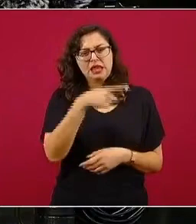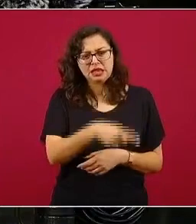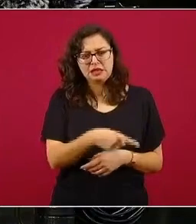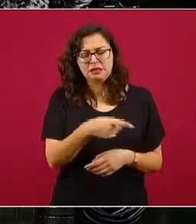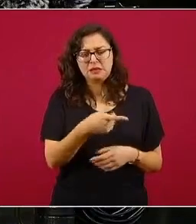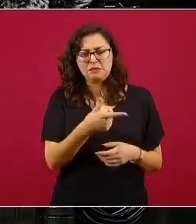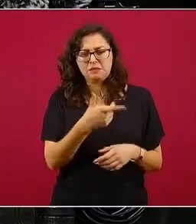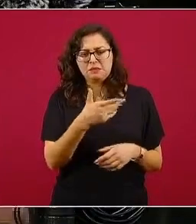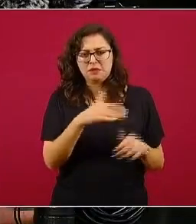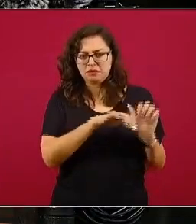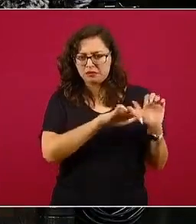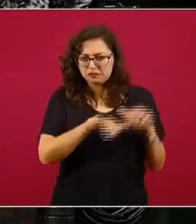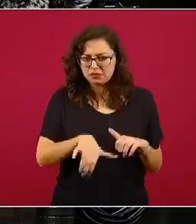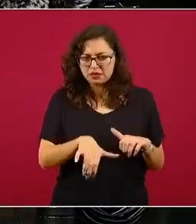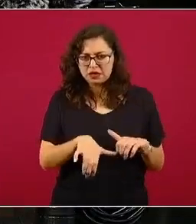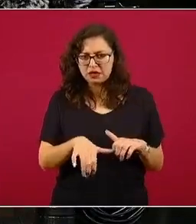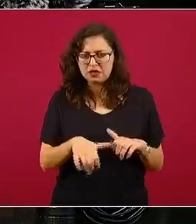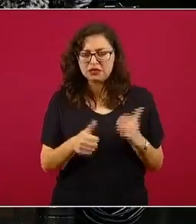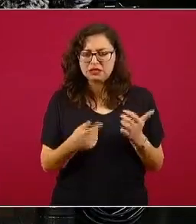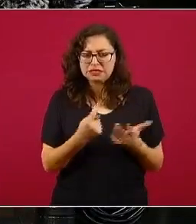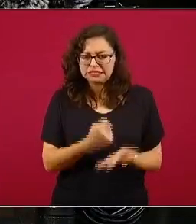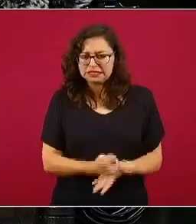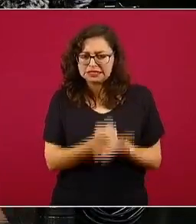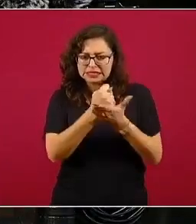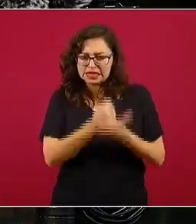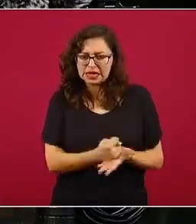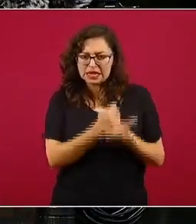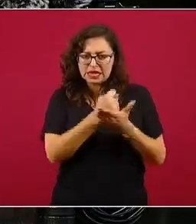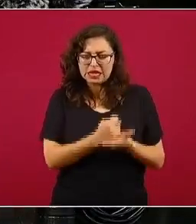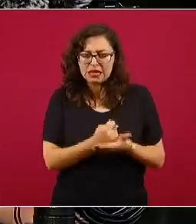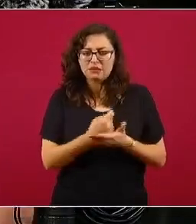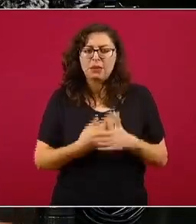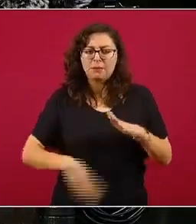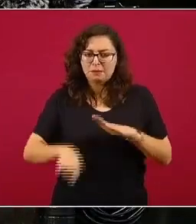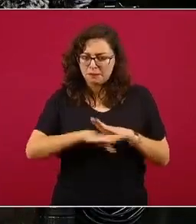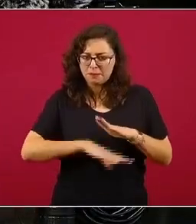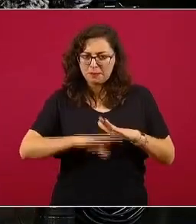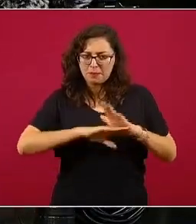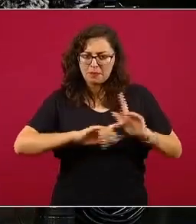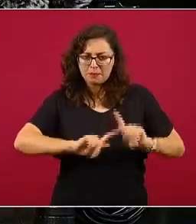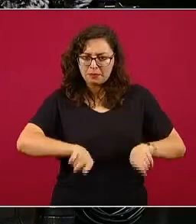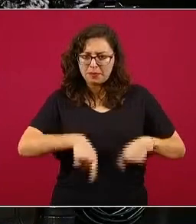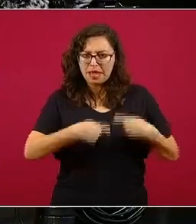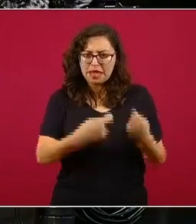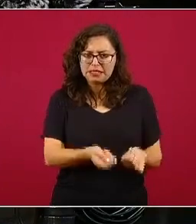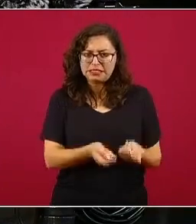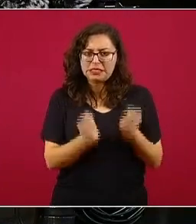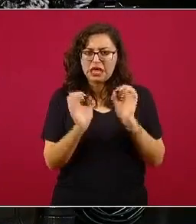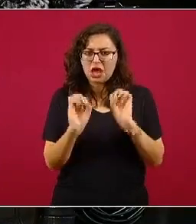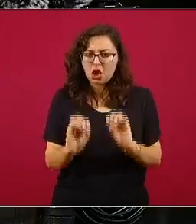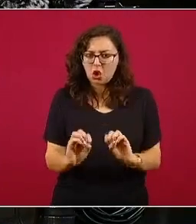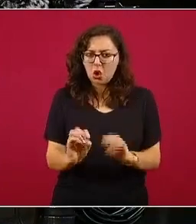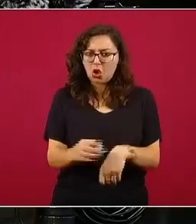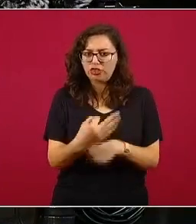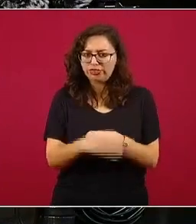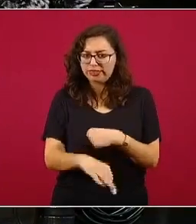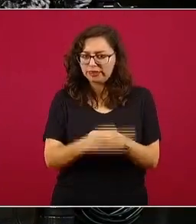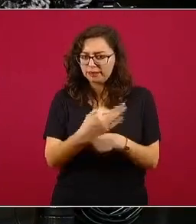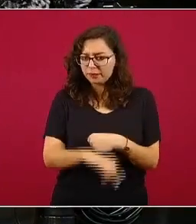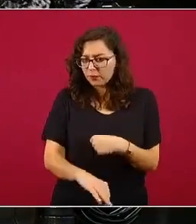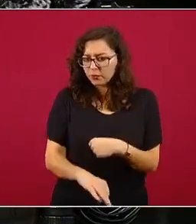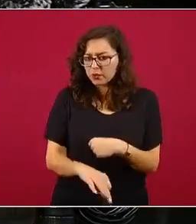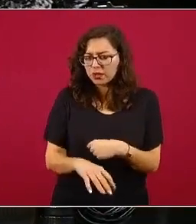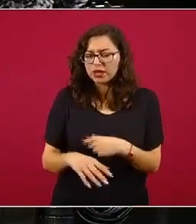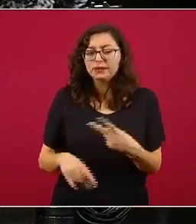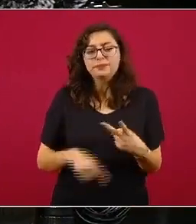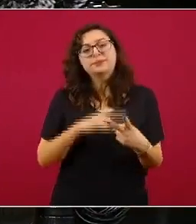fisioterapeutas, cuántos necesitarían, si van a estar basificados, si solamente va a ser una contratación temporal.